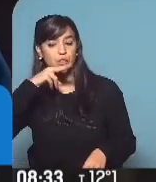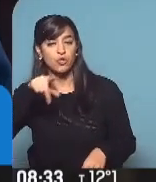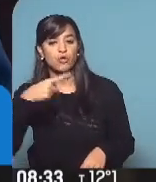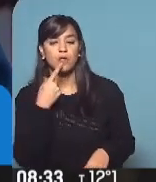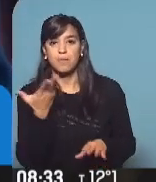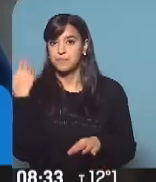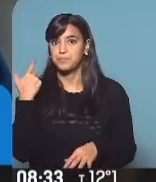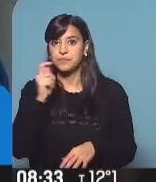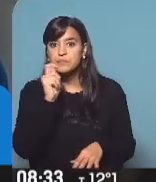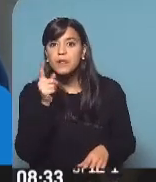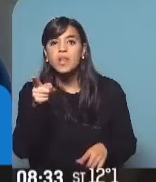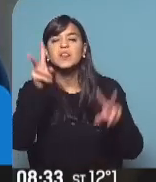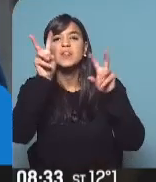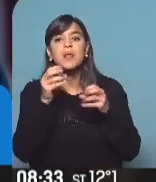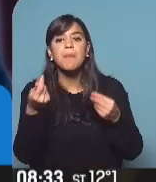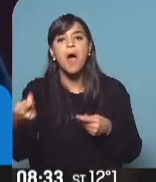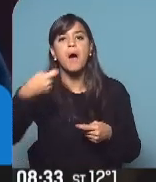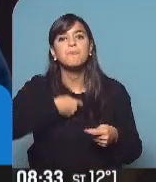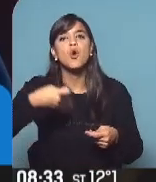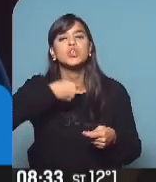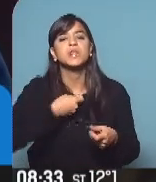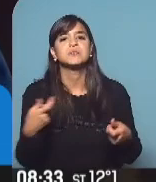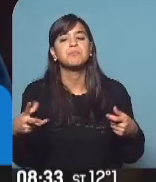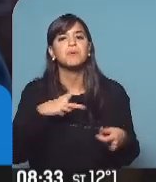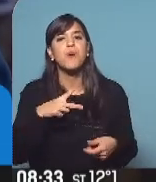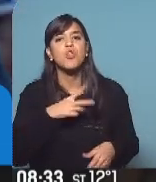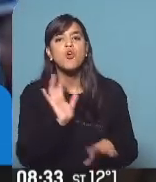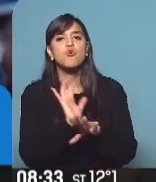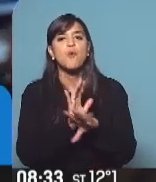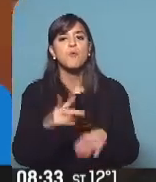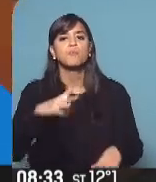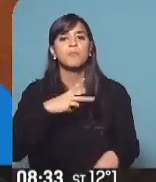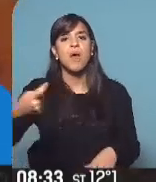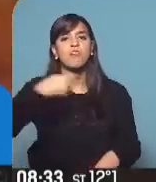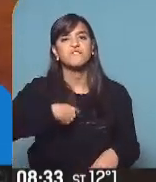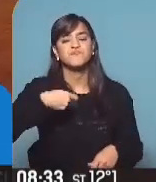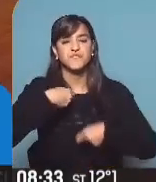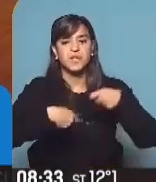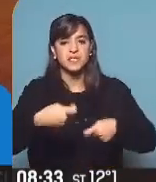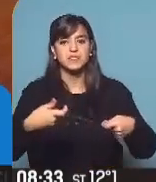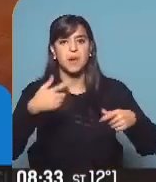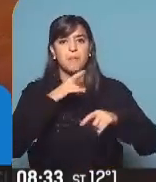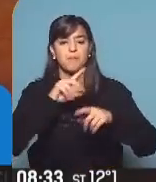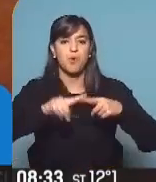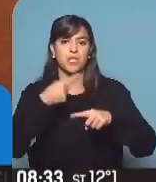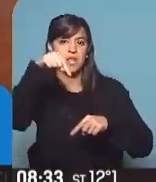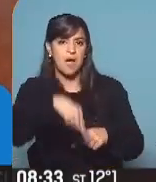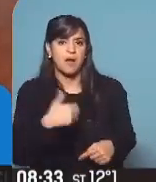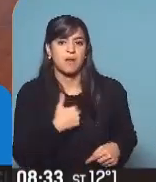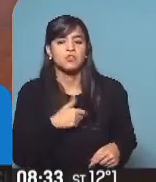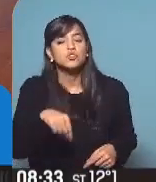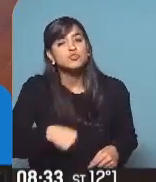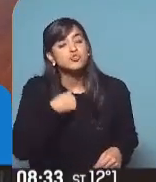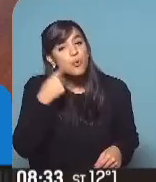nota en ese tema el tema de los aportes privados era como que los privados financian la política ahora en la argentina yo creo que el